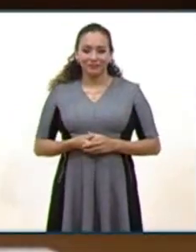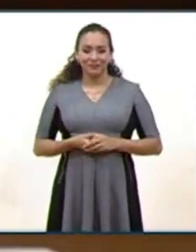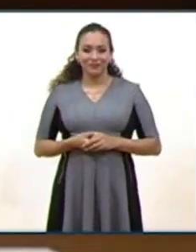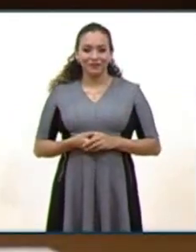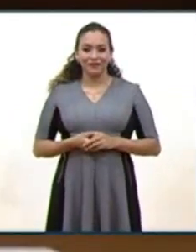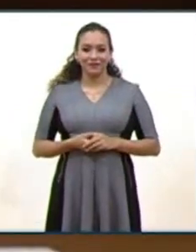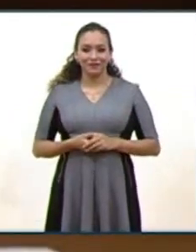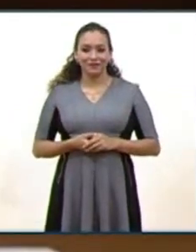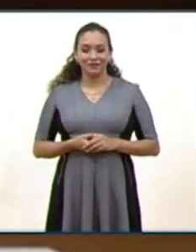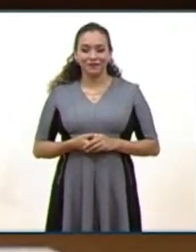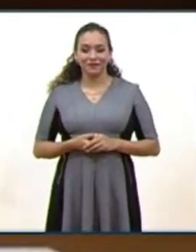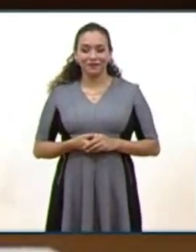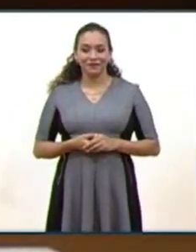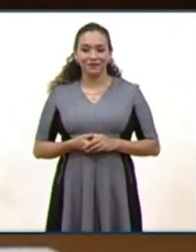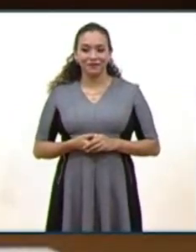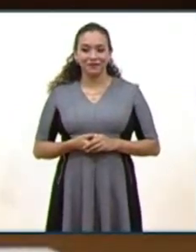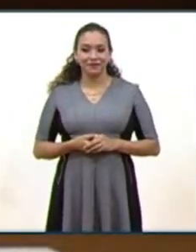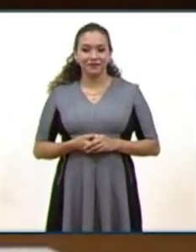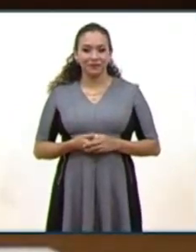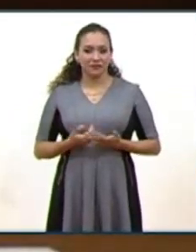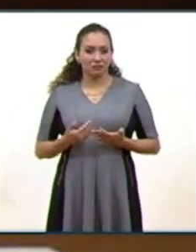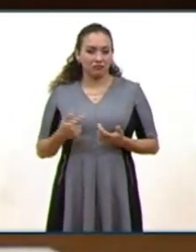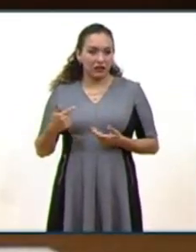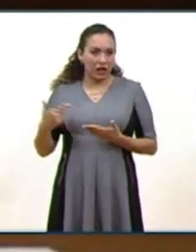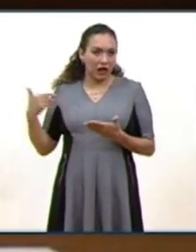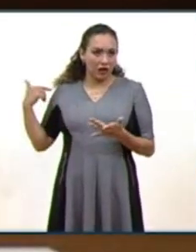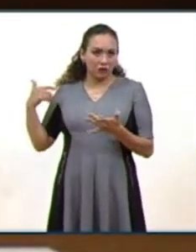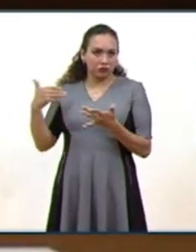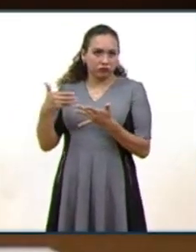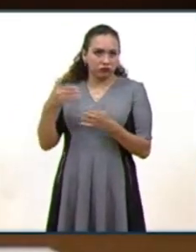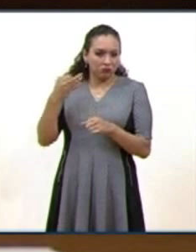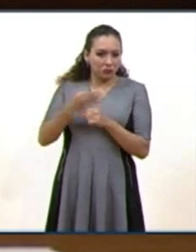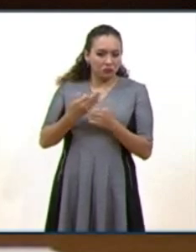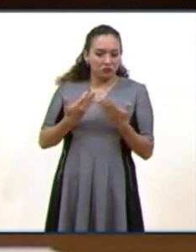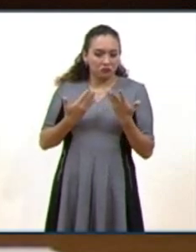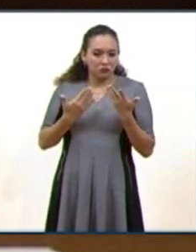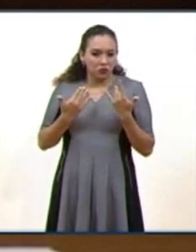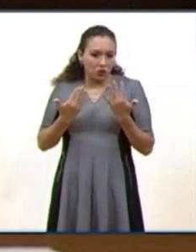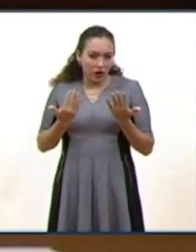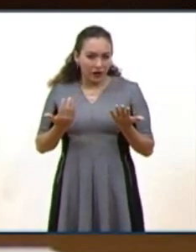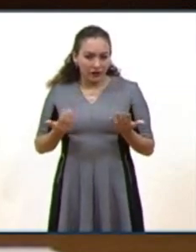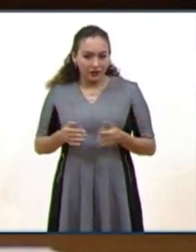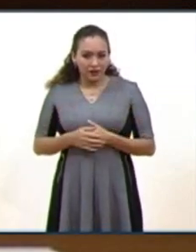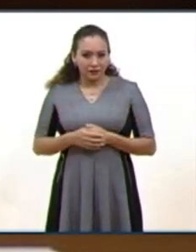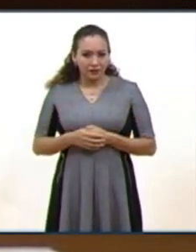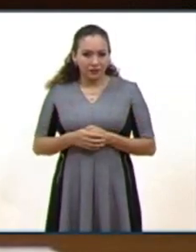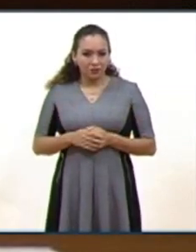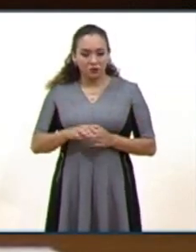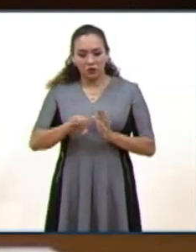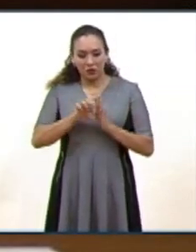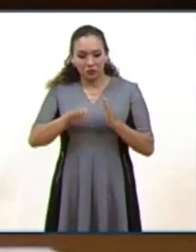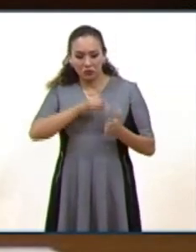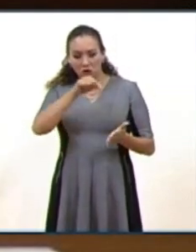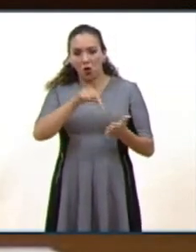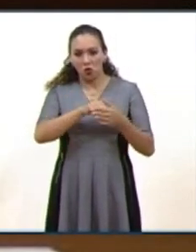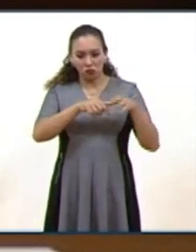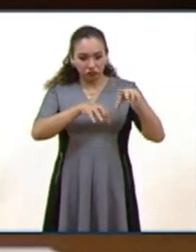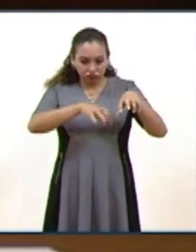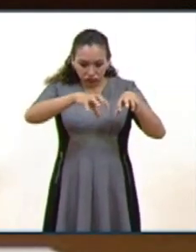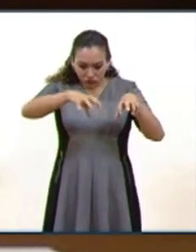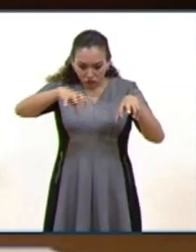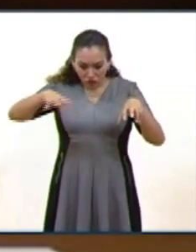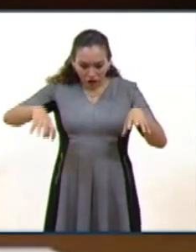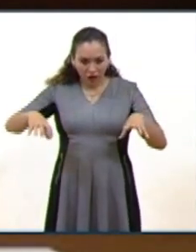No tenemos, hasta el día de hoy no tenemos, desbordados los centros ni